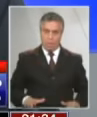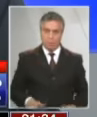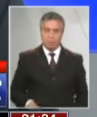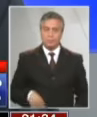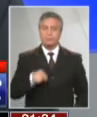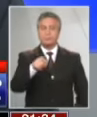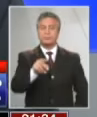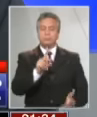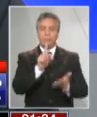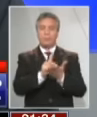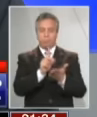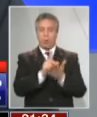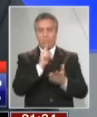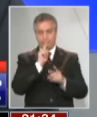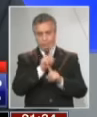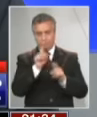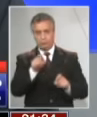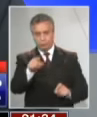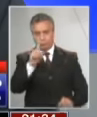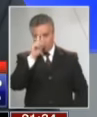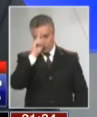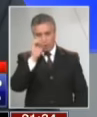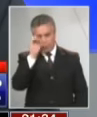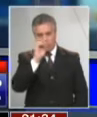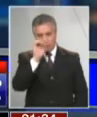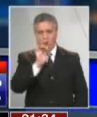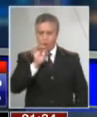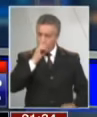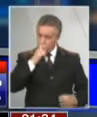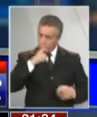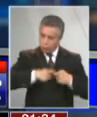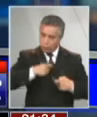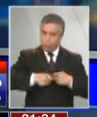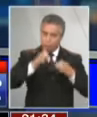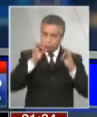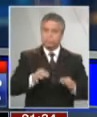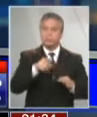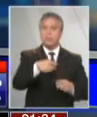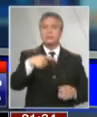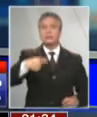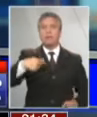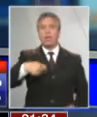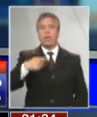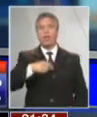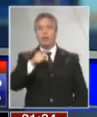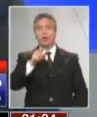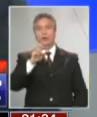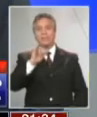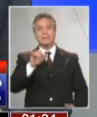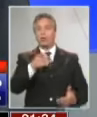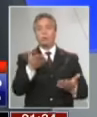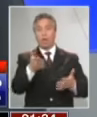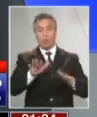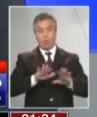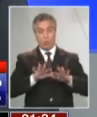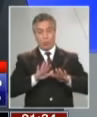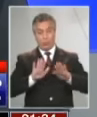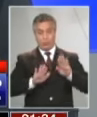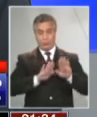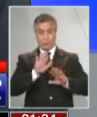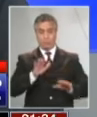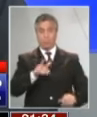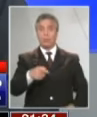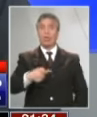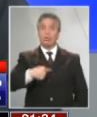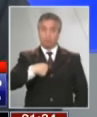no tiene una opinión concreta acerca de la actitud que ha tomado el senador Pizarro? ¿Exceso de cautela? O sea, yo te lo acabo de decir. Si